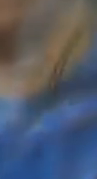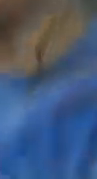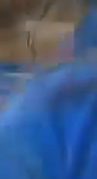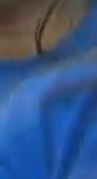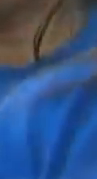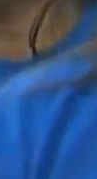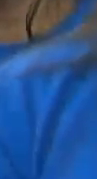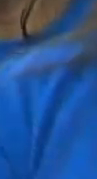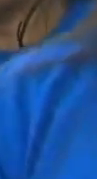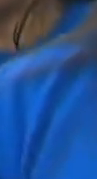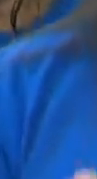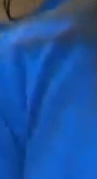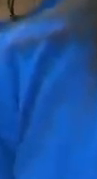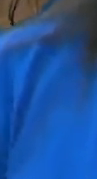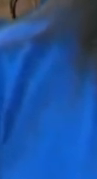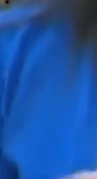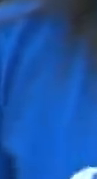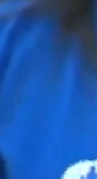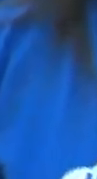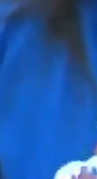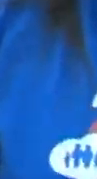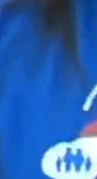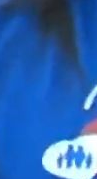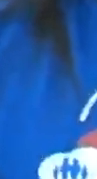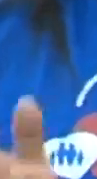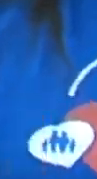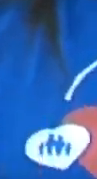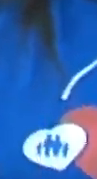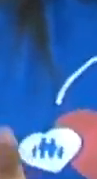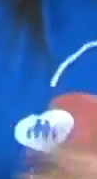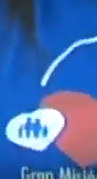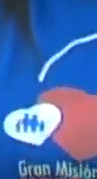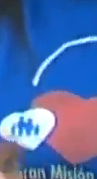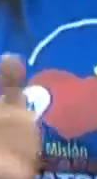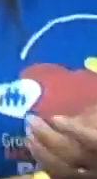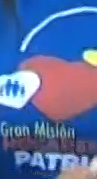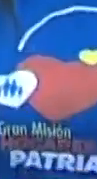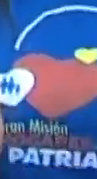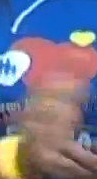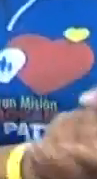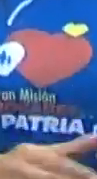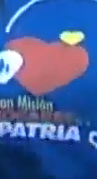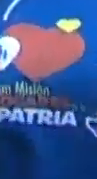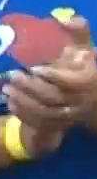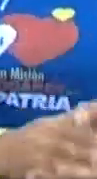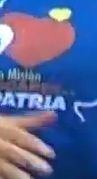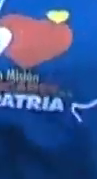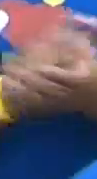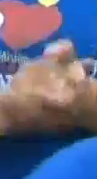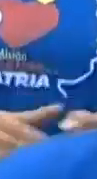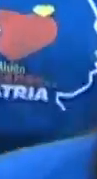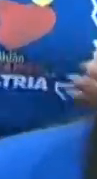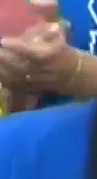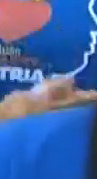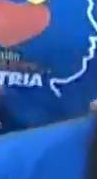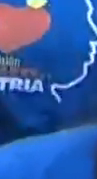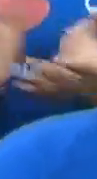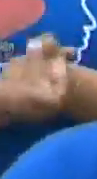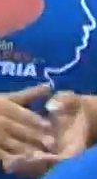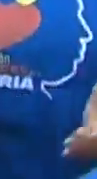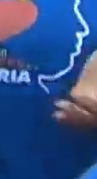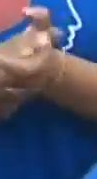tiemblan. La la la la la la la la la la la la la la la la la la la la